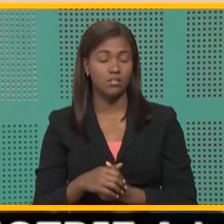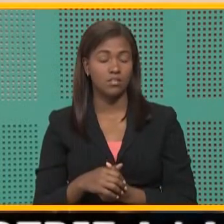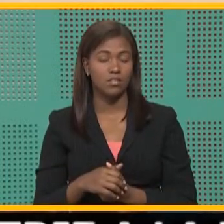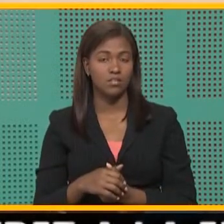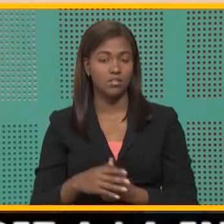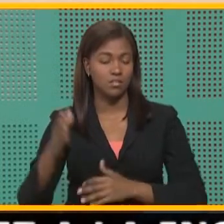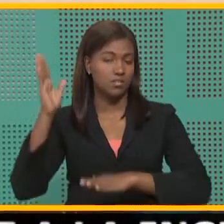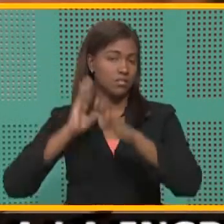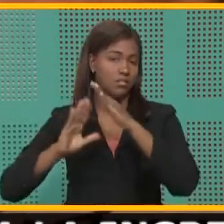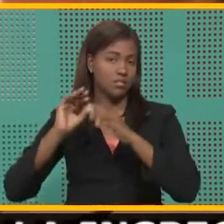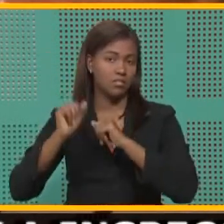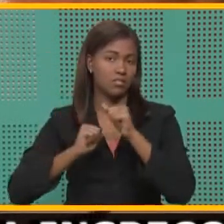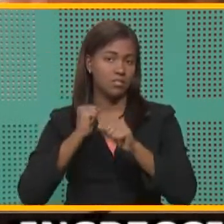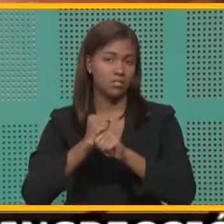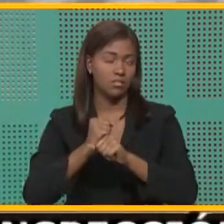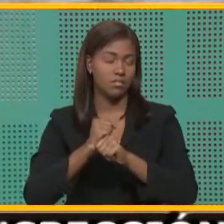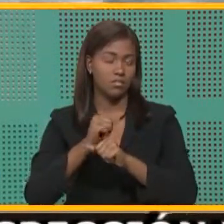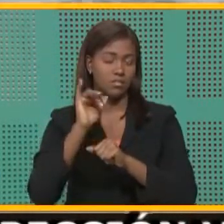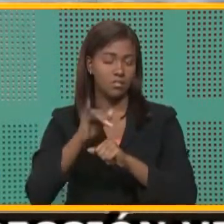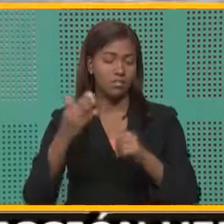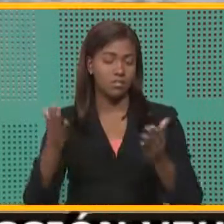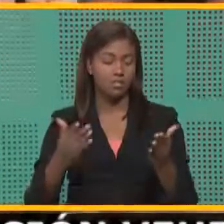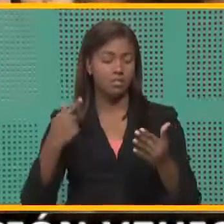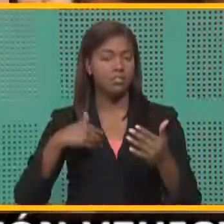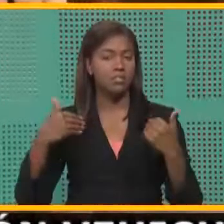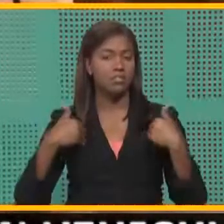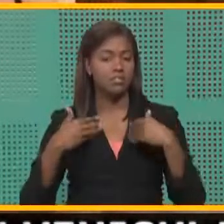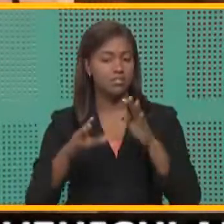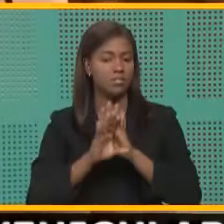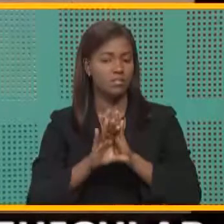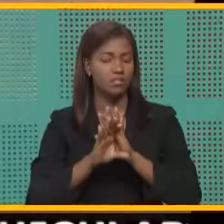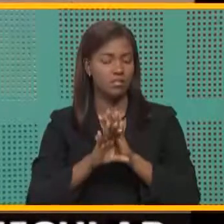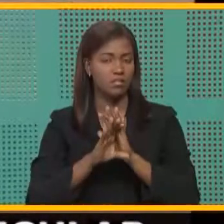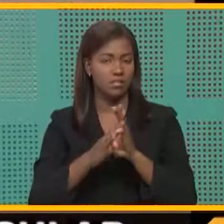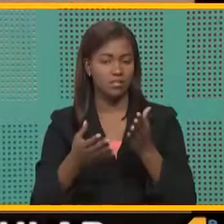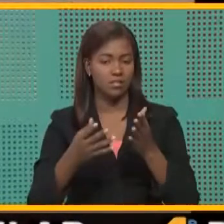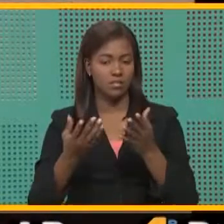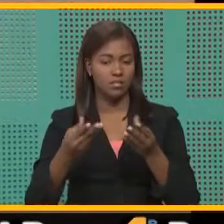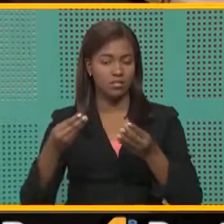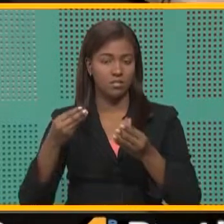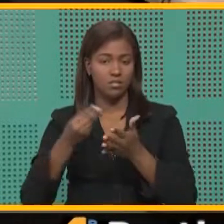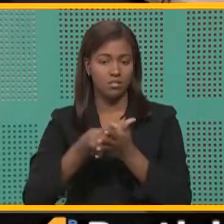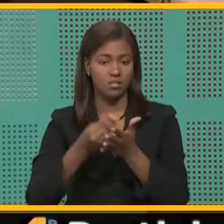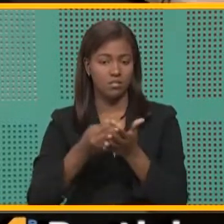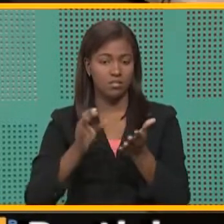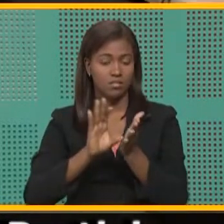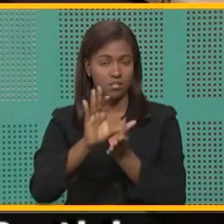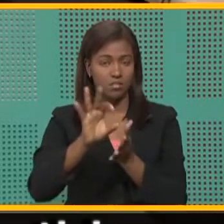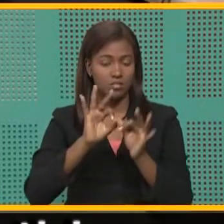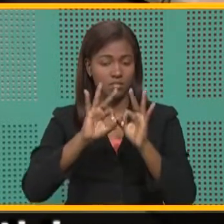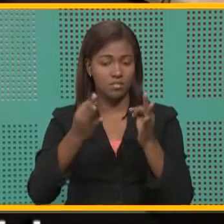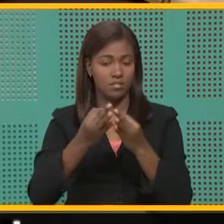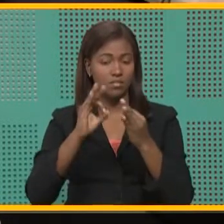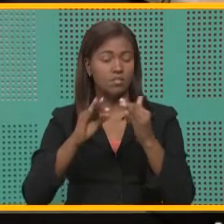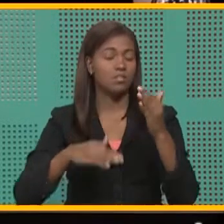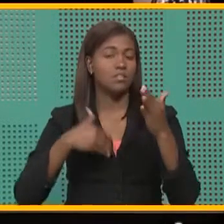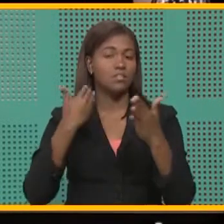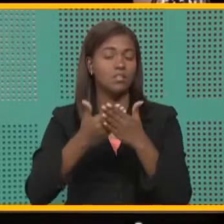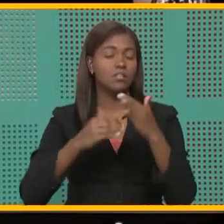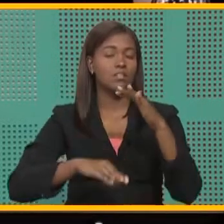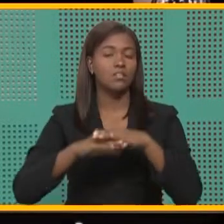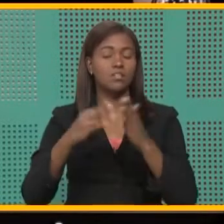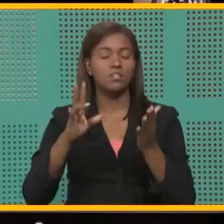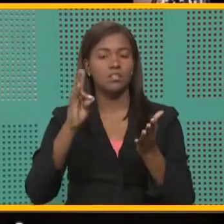del anterior año. Aquí tenemos, por ejemplo, que las remesas familiares llegaron